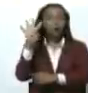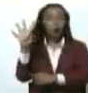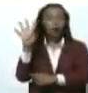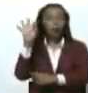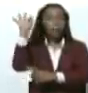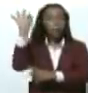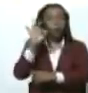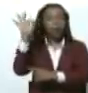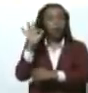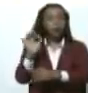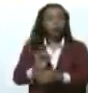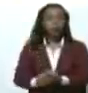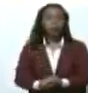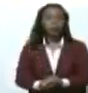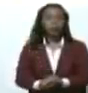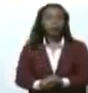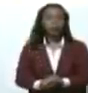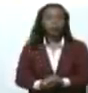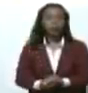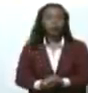36.44%.